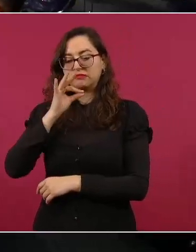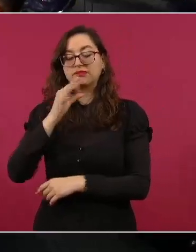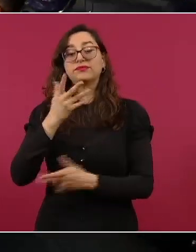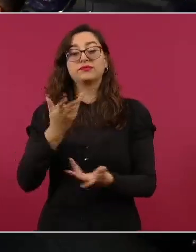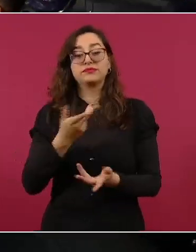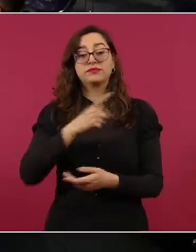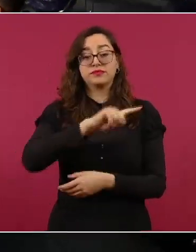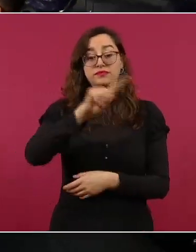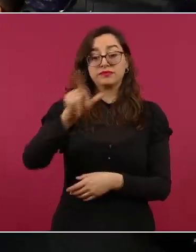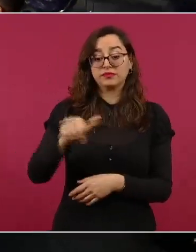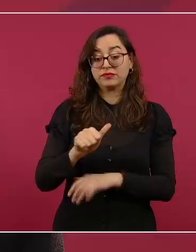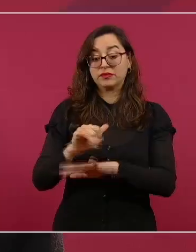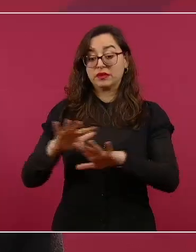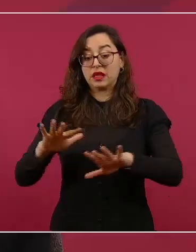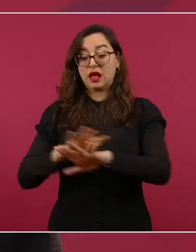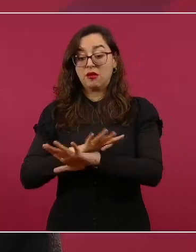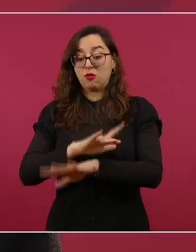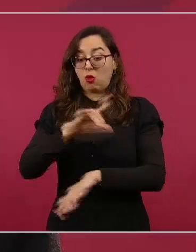la pandemia.